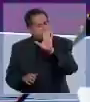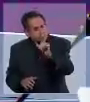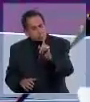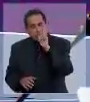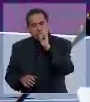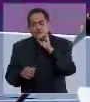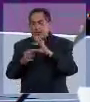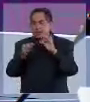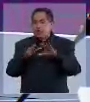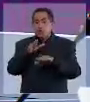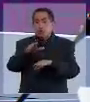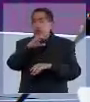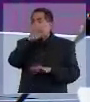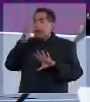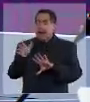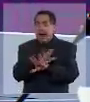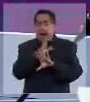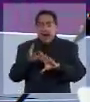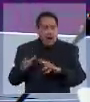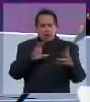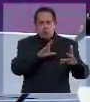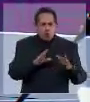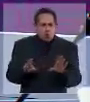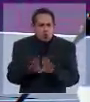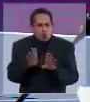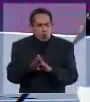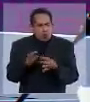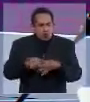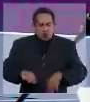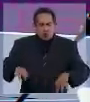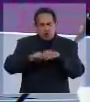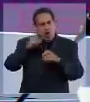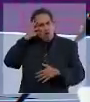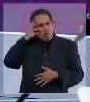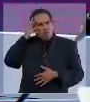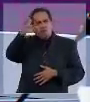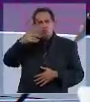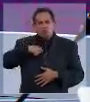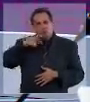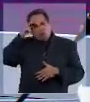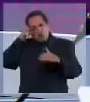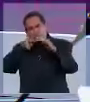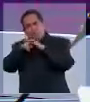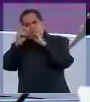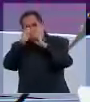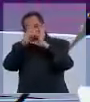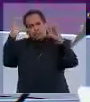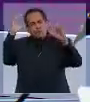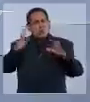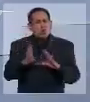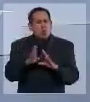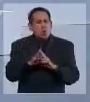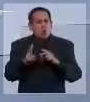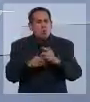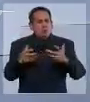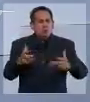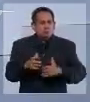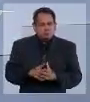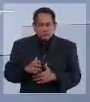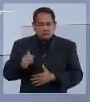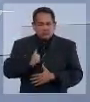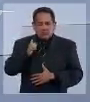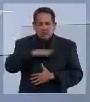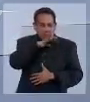cambio climático tiene que ver con cómo vemos nuestro futuro, con cómo queremos que sea nuestro país, cómo queremos aprovechar la